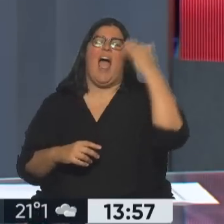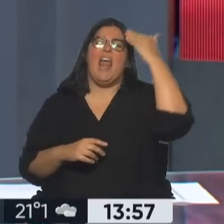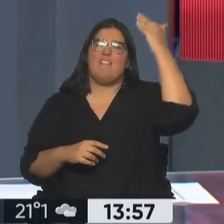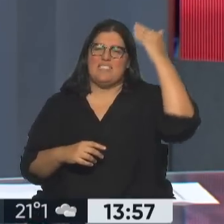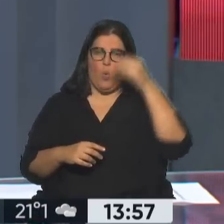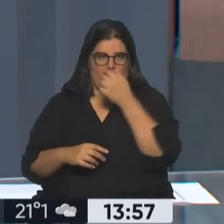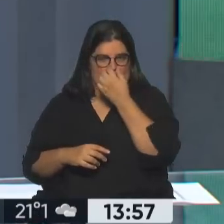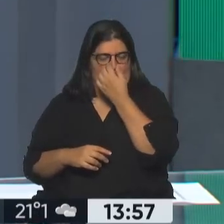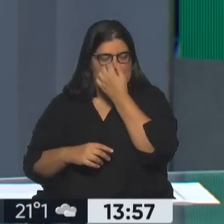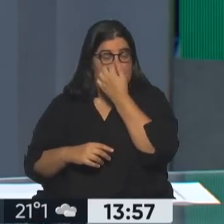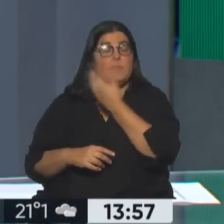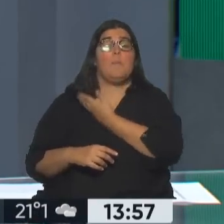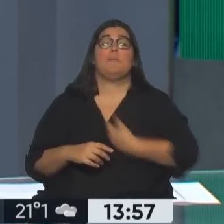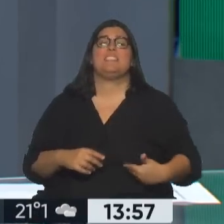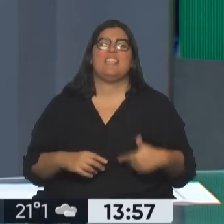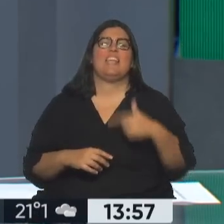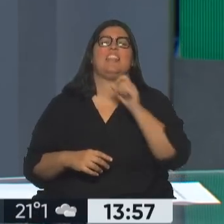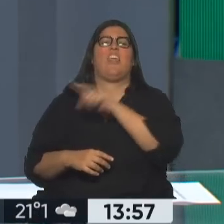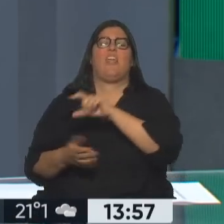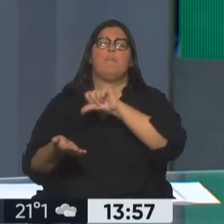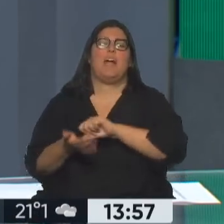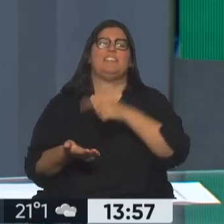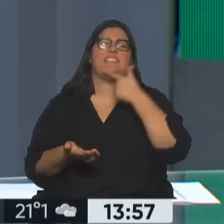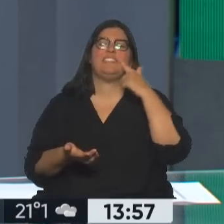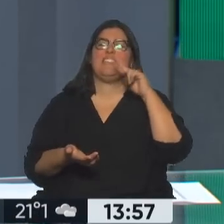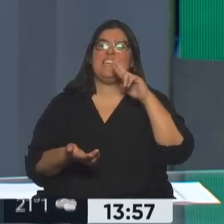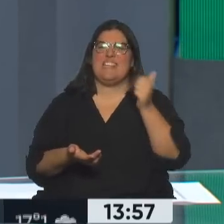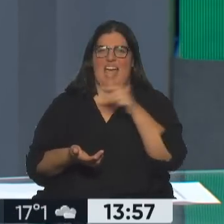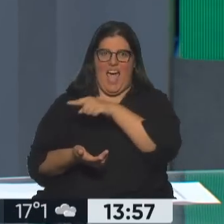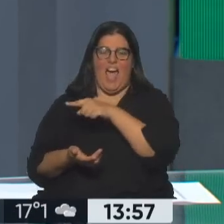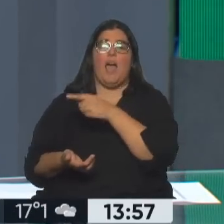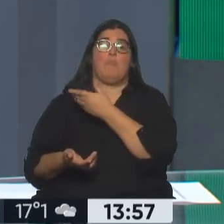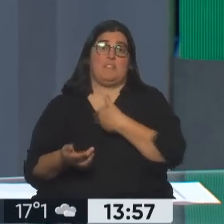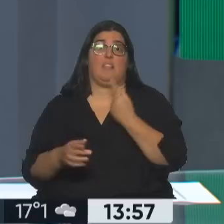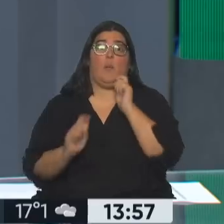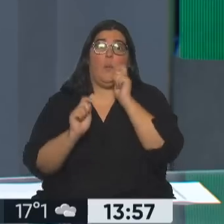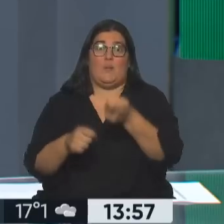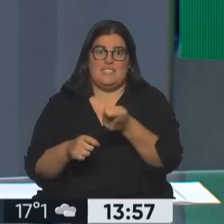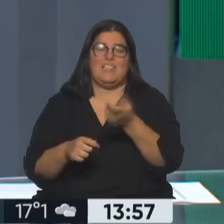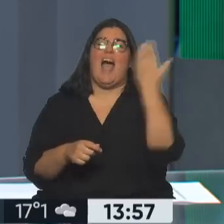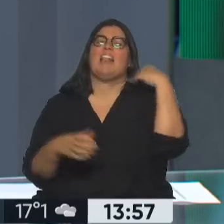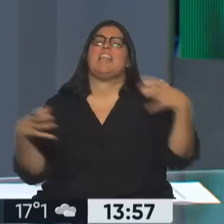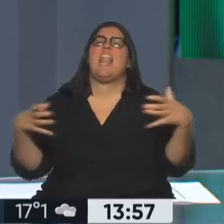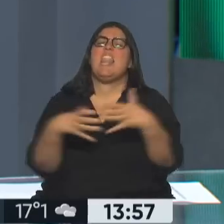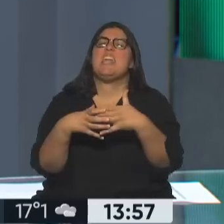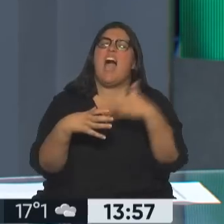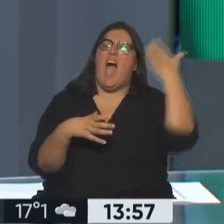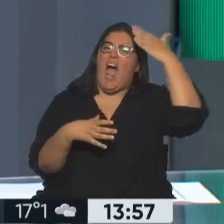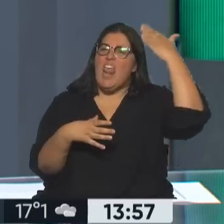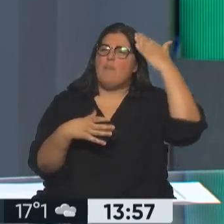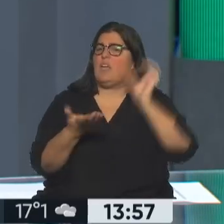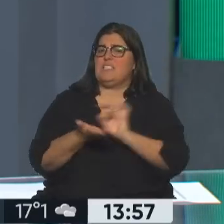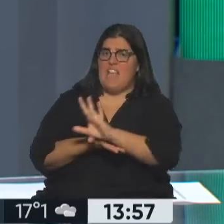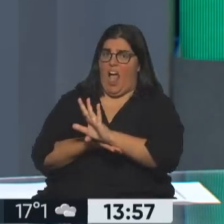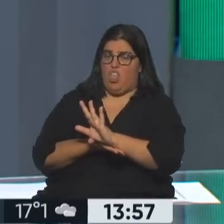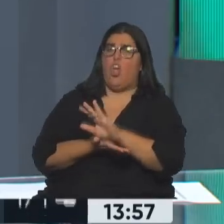del presidente sirio, Bashar al-Assad, que había sido echado básicamente de la Liga Árabe en el 2011 cuando comenzó